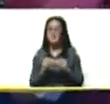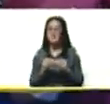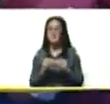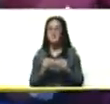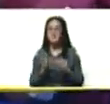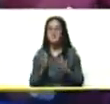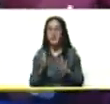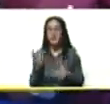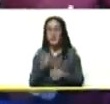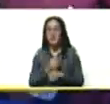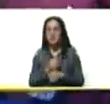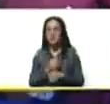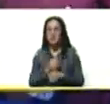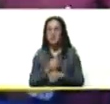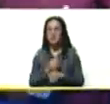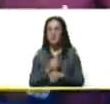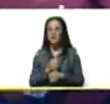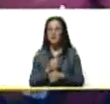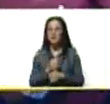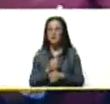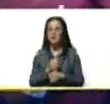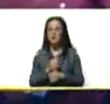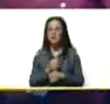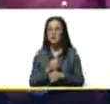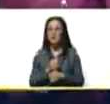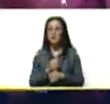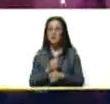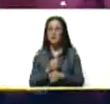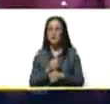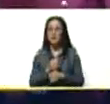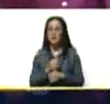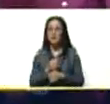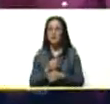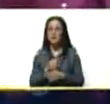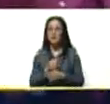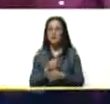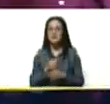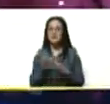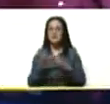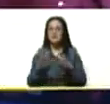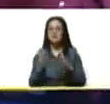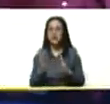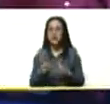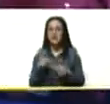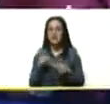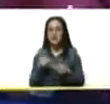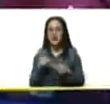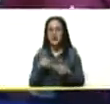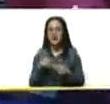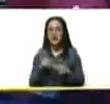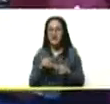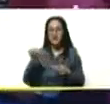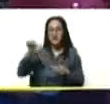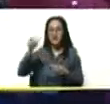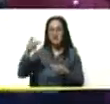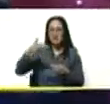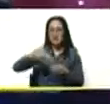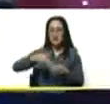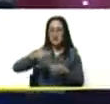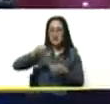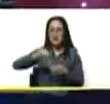encontramos, Dubulay sabe, los tanques viejos, bueno, oxidados, destruidos, y